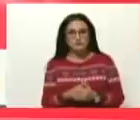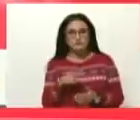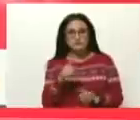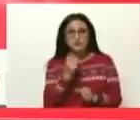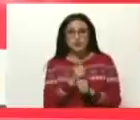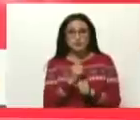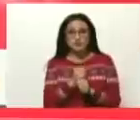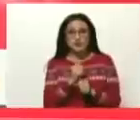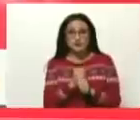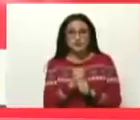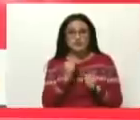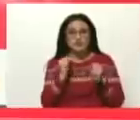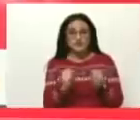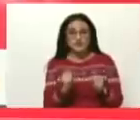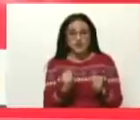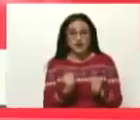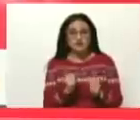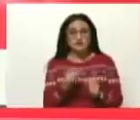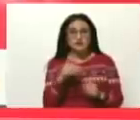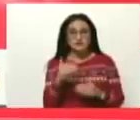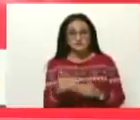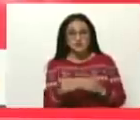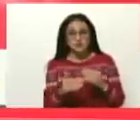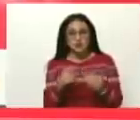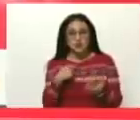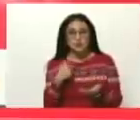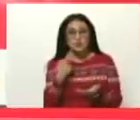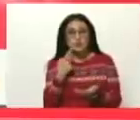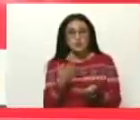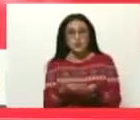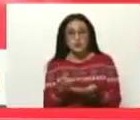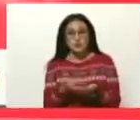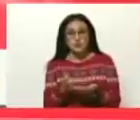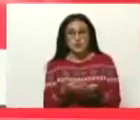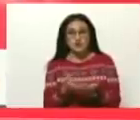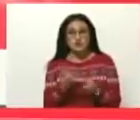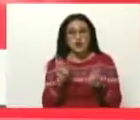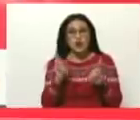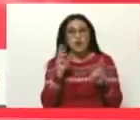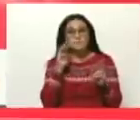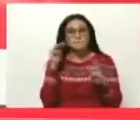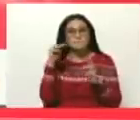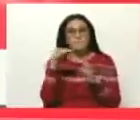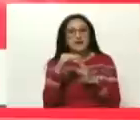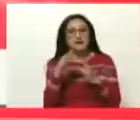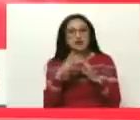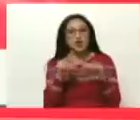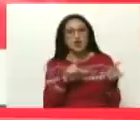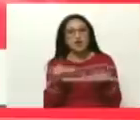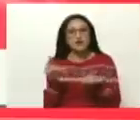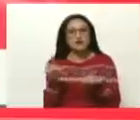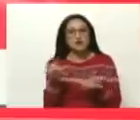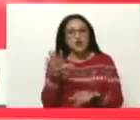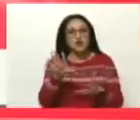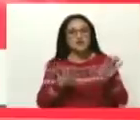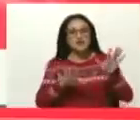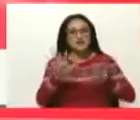trabajo de detalle. Nosotros nos hemos propuesto como meta tener todo eso listo para el día